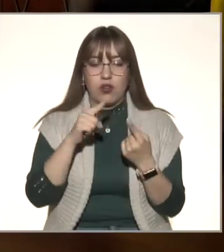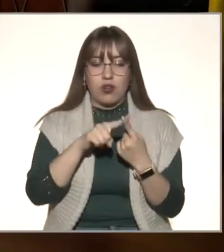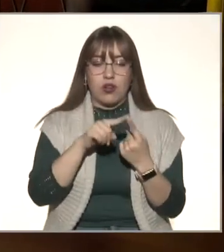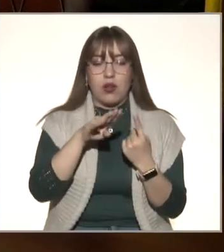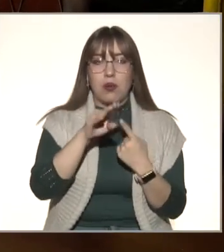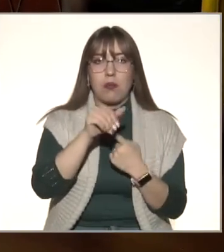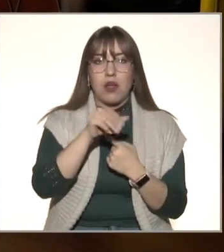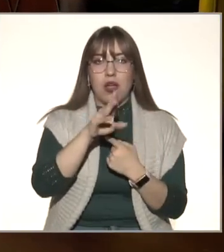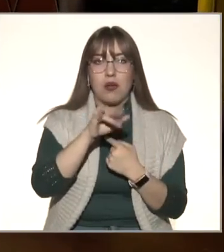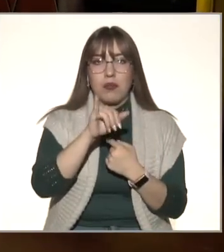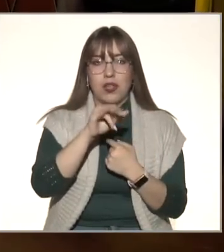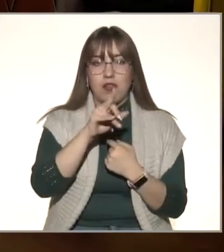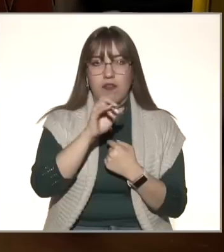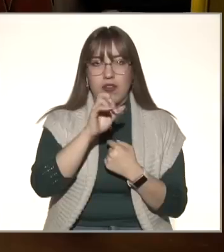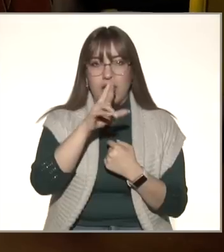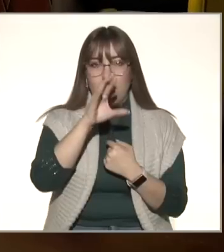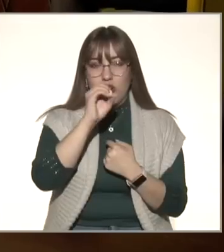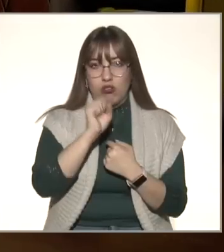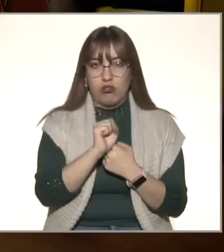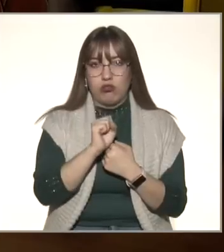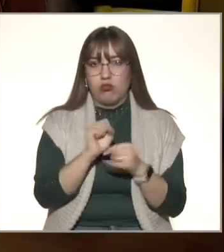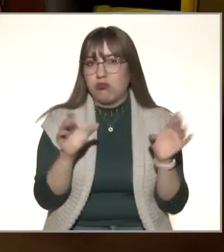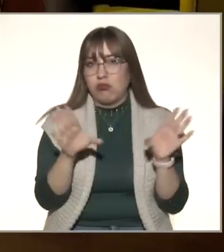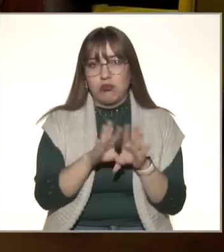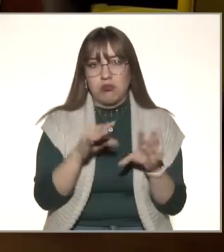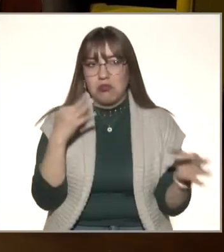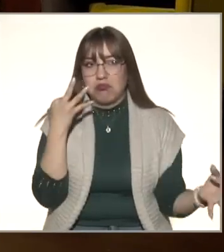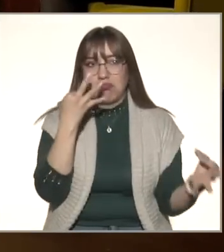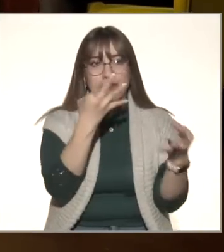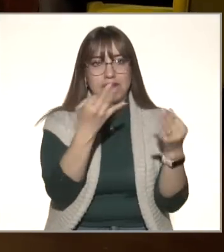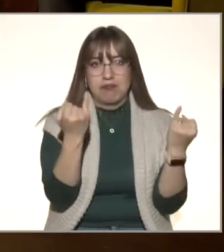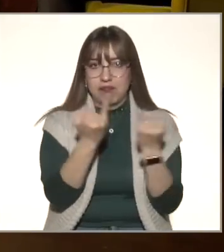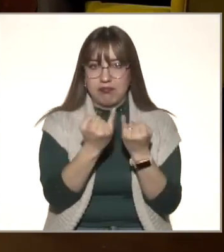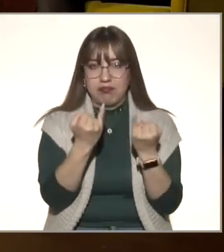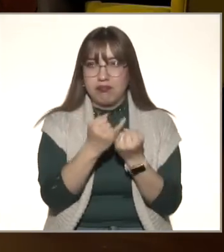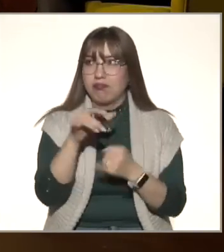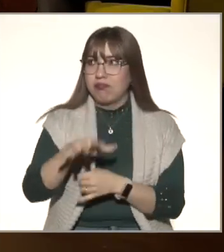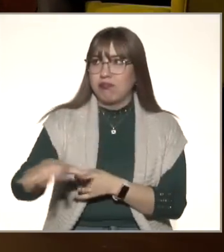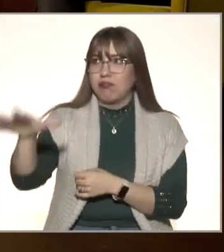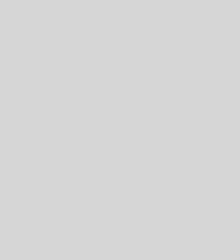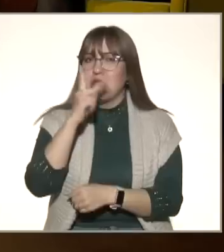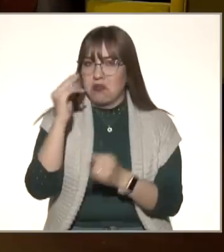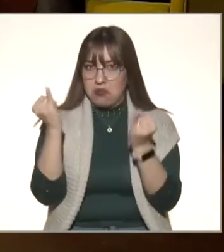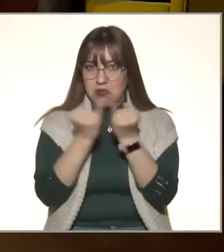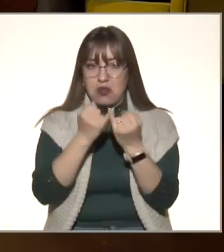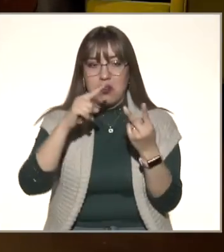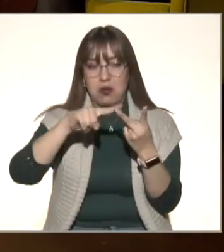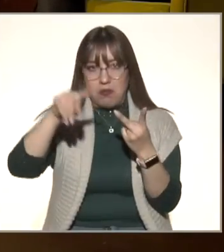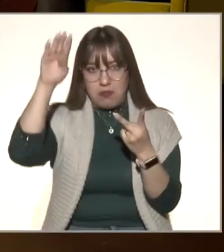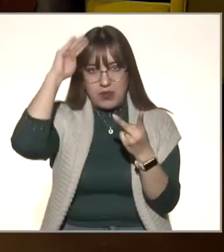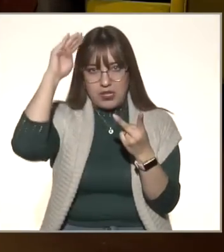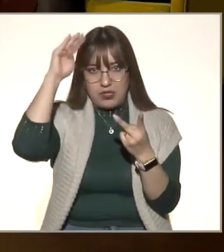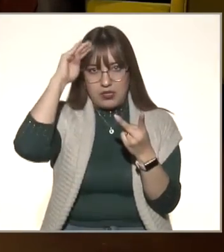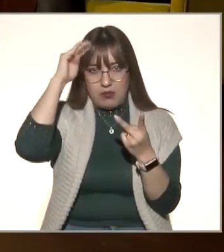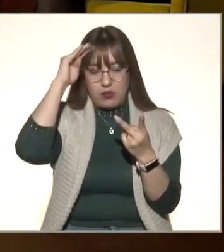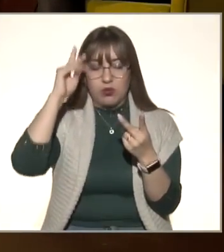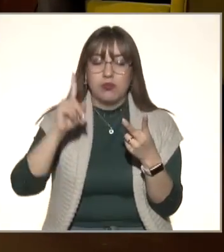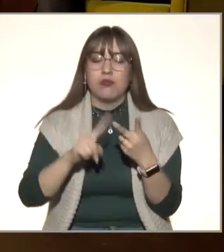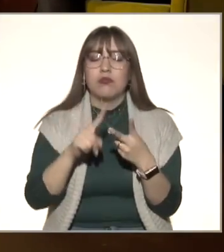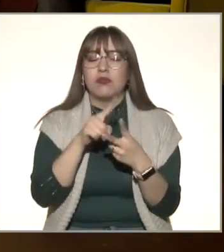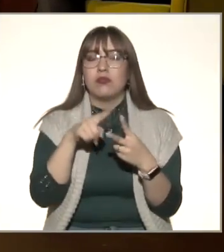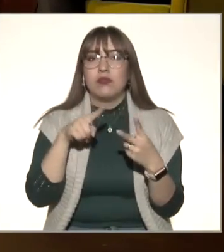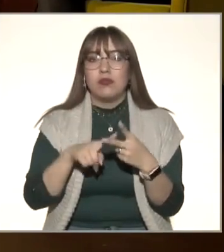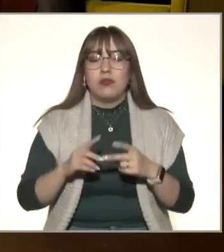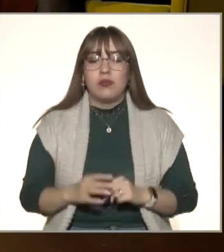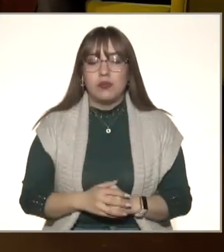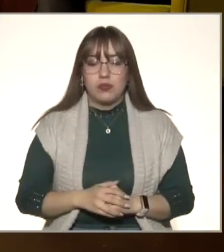y funcionamos como mamíferos instintivamente y reaccionamos a las amenazas visceralmente. Normalmente, el